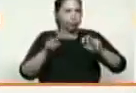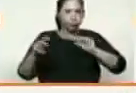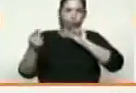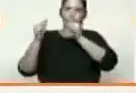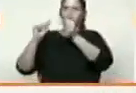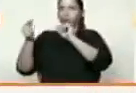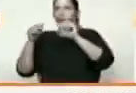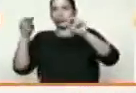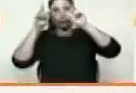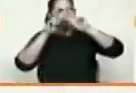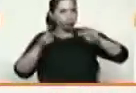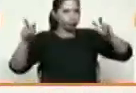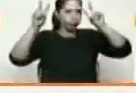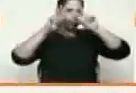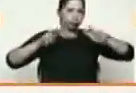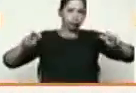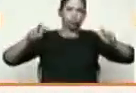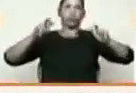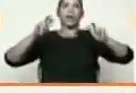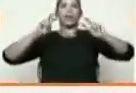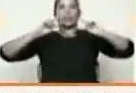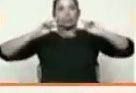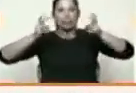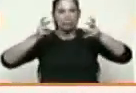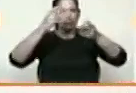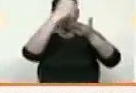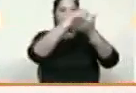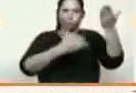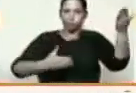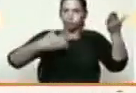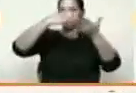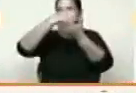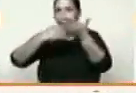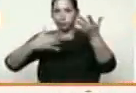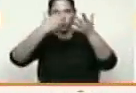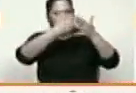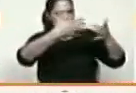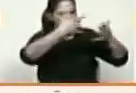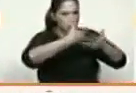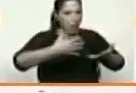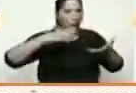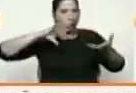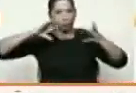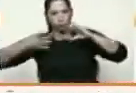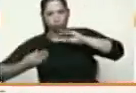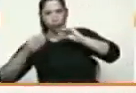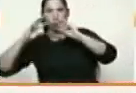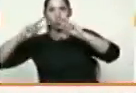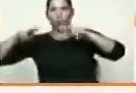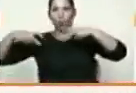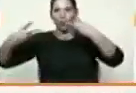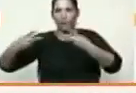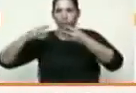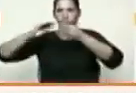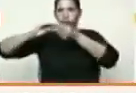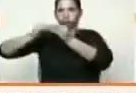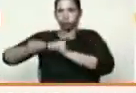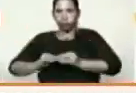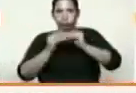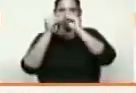título, sección por sección, capítulo por capítulo y redactar la exposición de motivos.